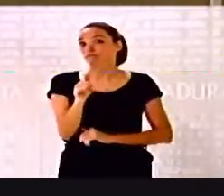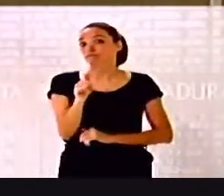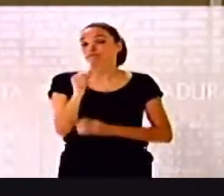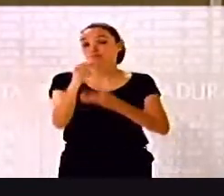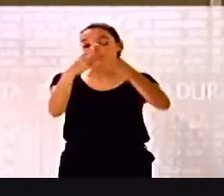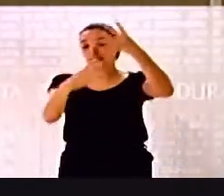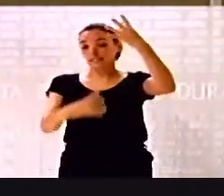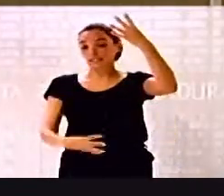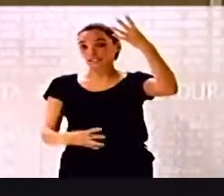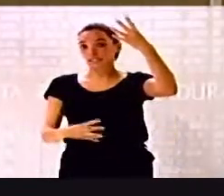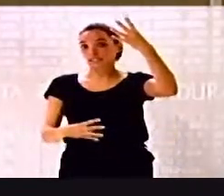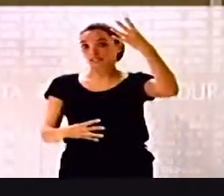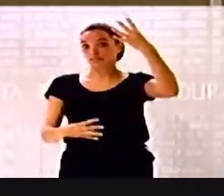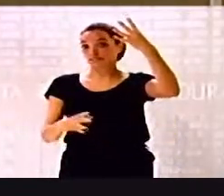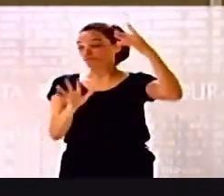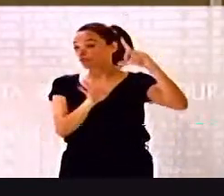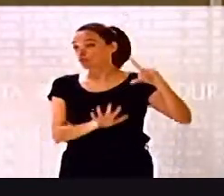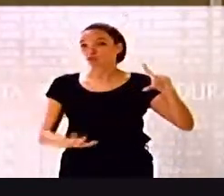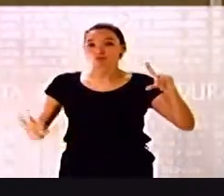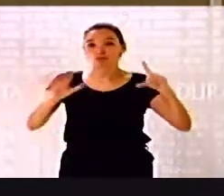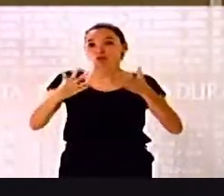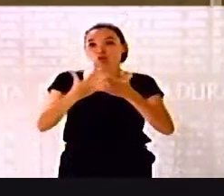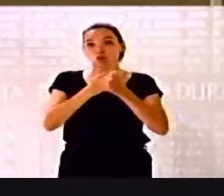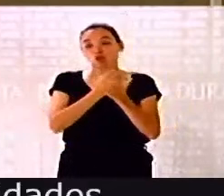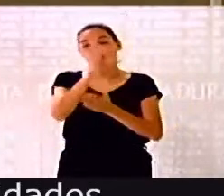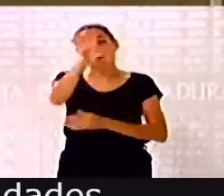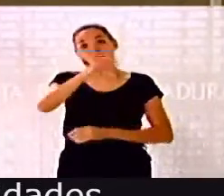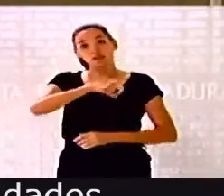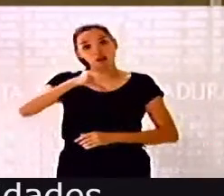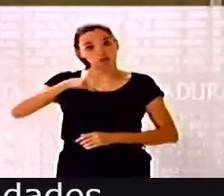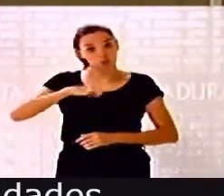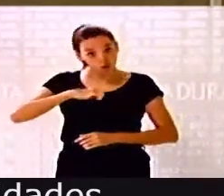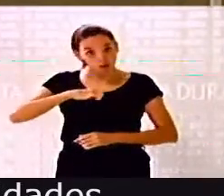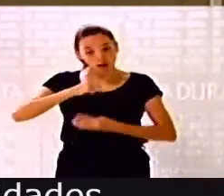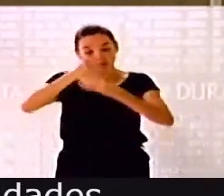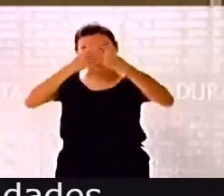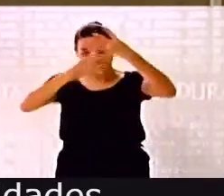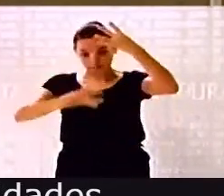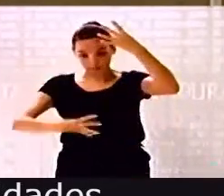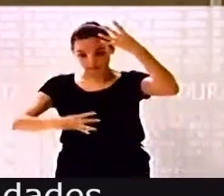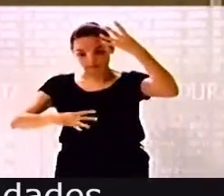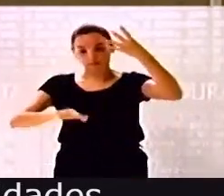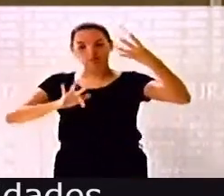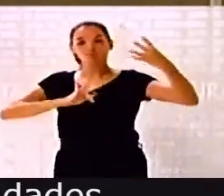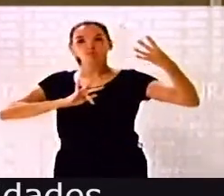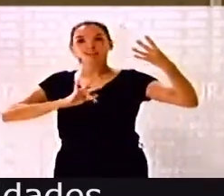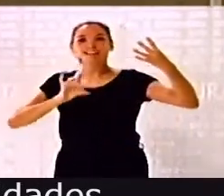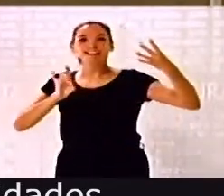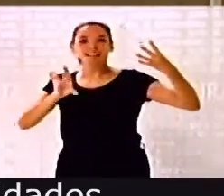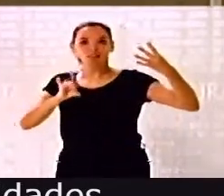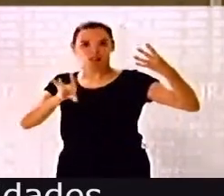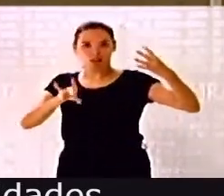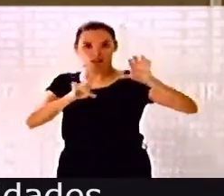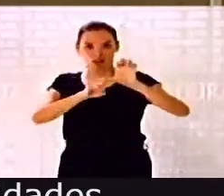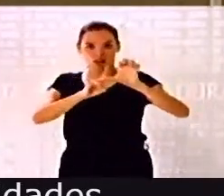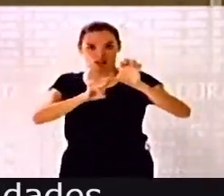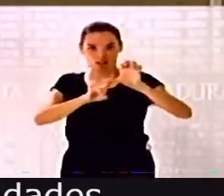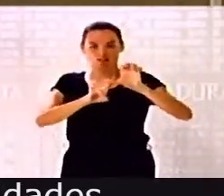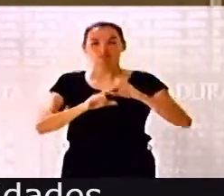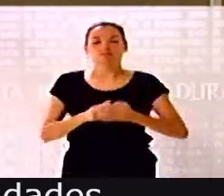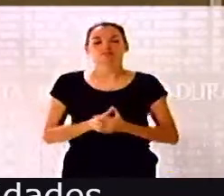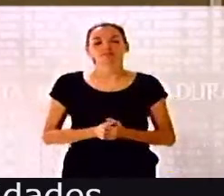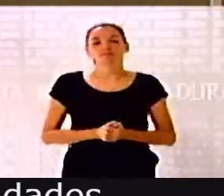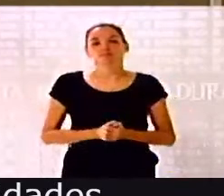número 15 de todas las comunidades autónomas y ciudades autónomas en el total del país, el puesto número